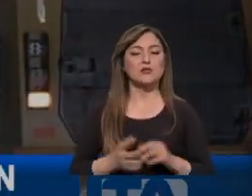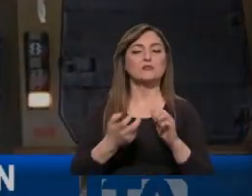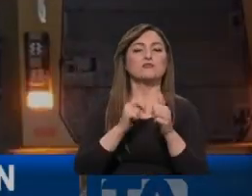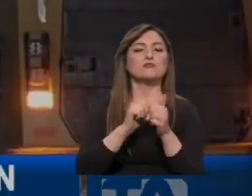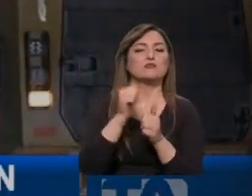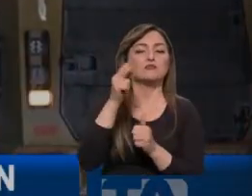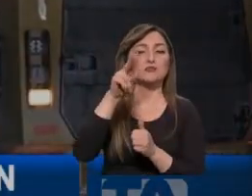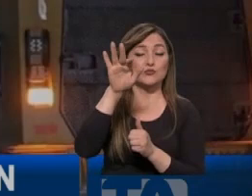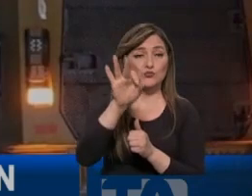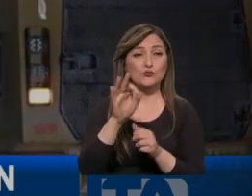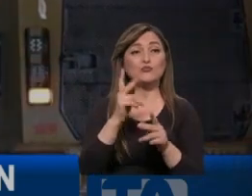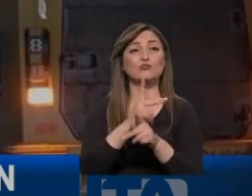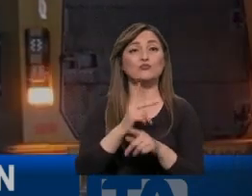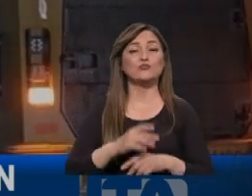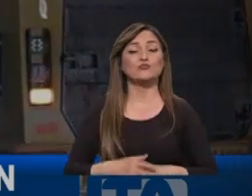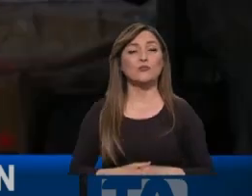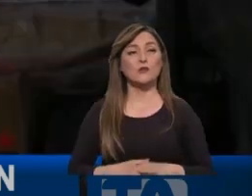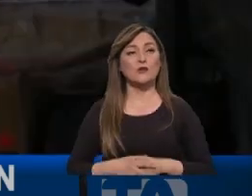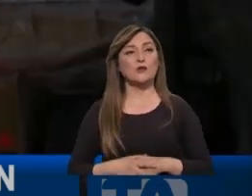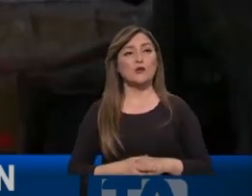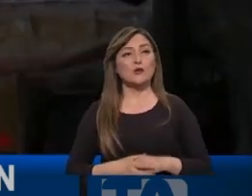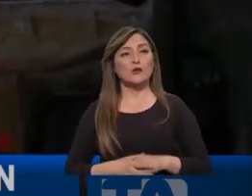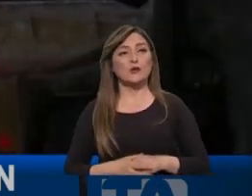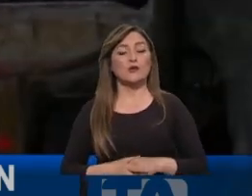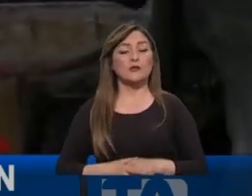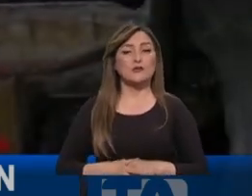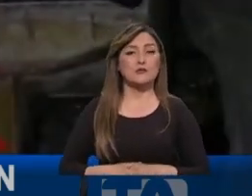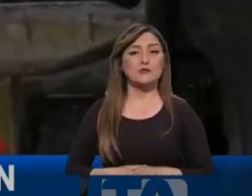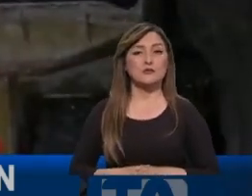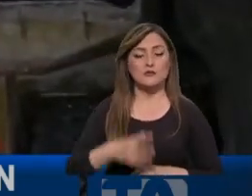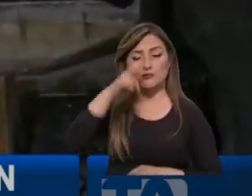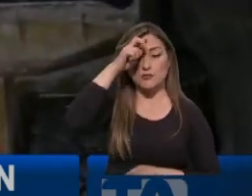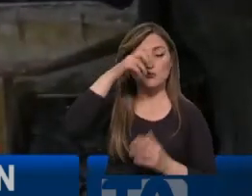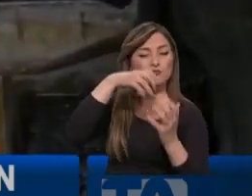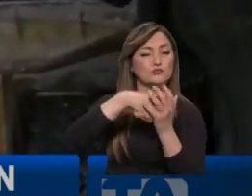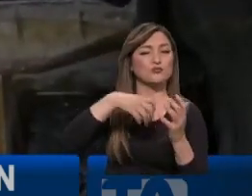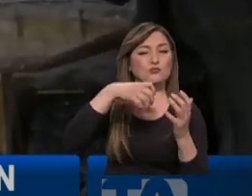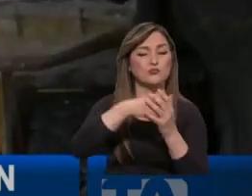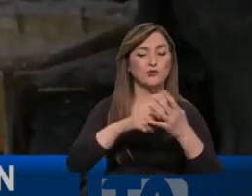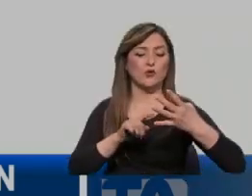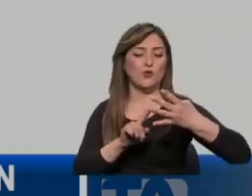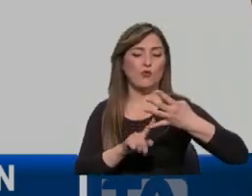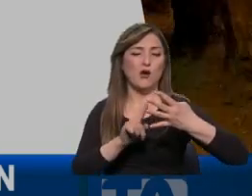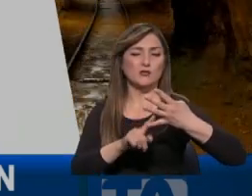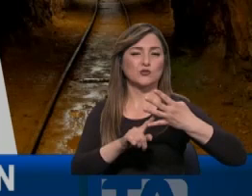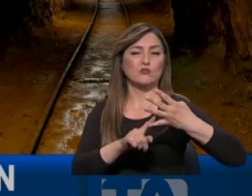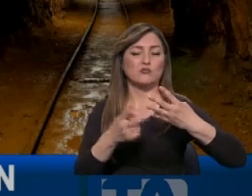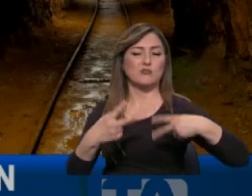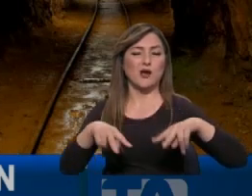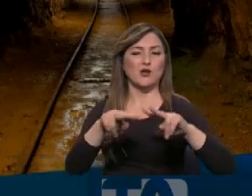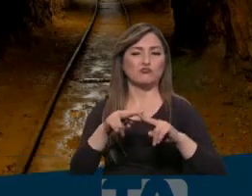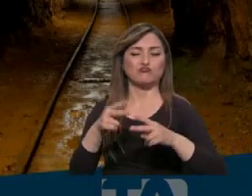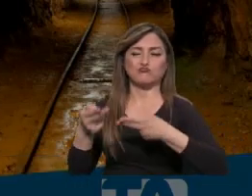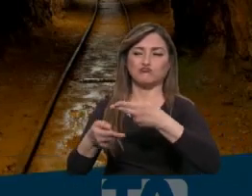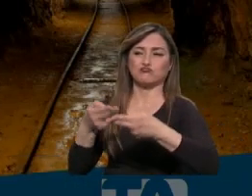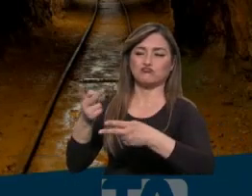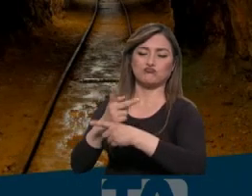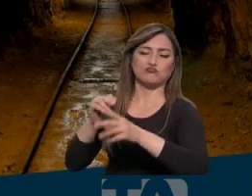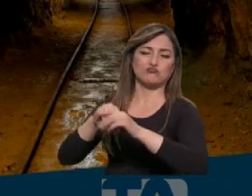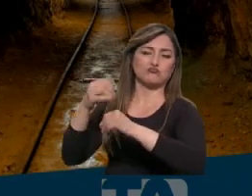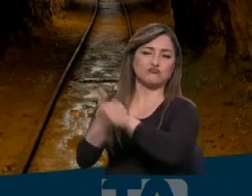producir, y ese nivel de producción le ubica actualmente a la minería como el cuarto mayor rubro de exportación